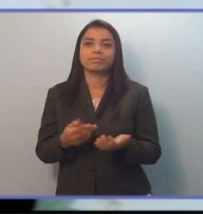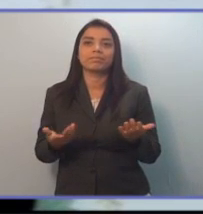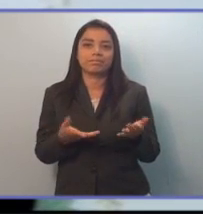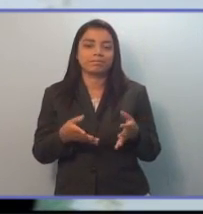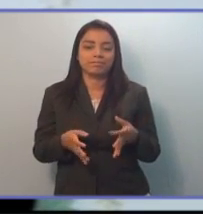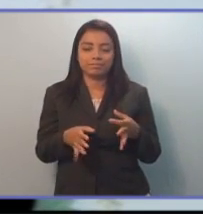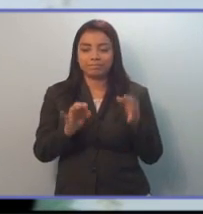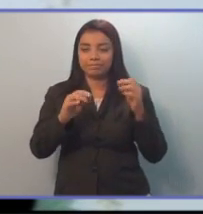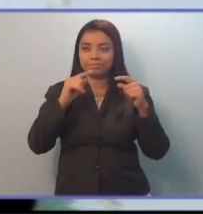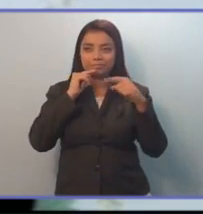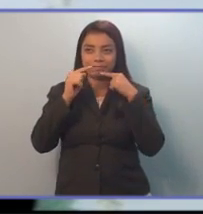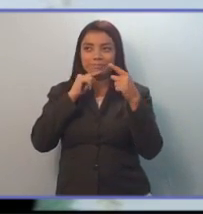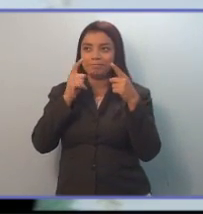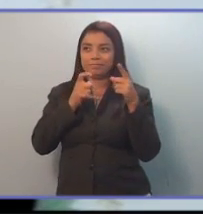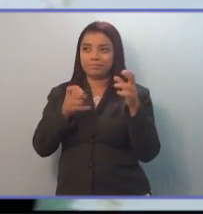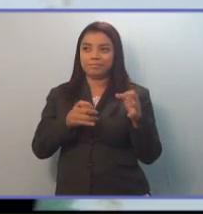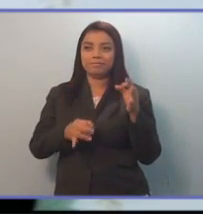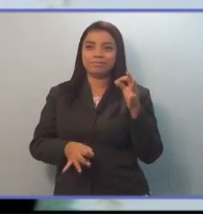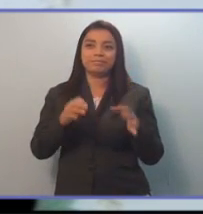forma de administrar justicia,